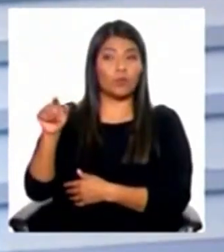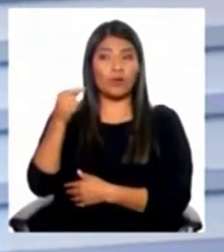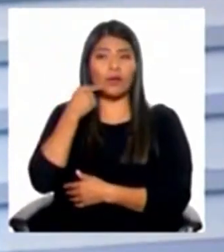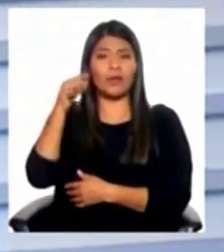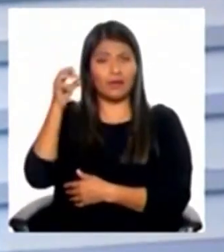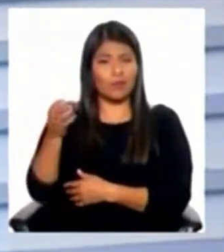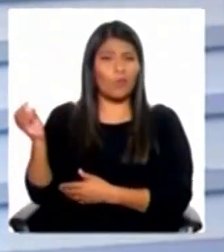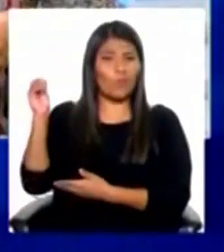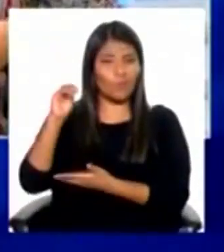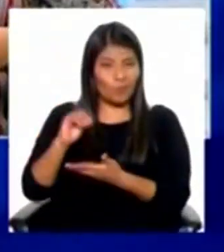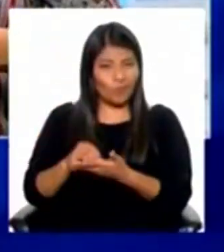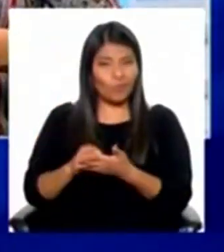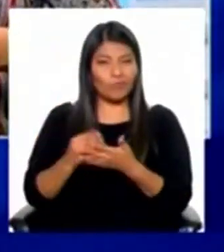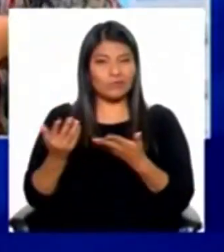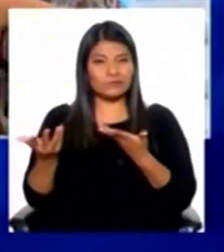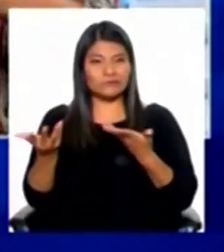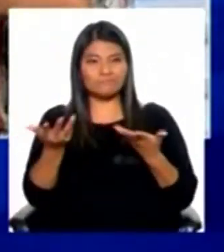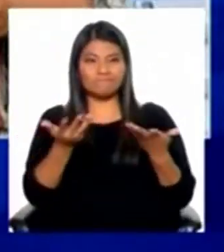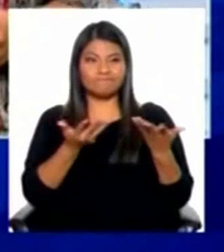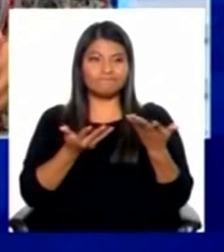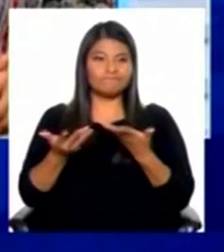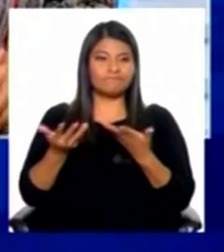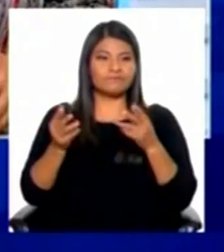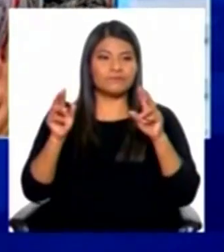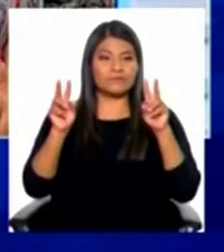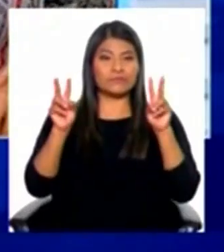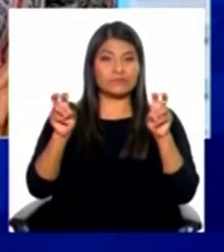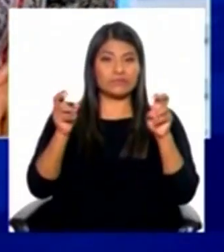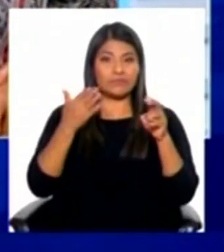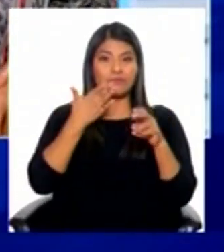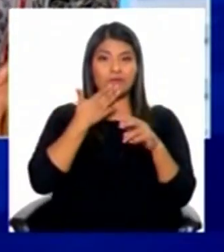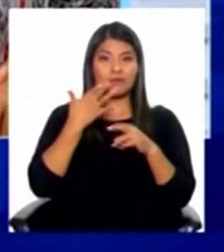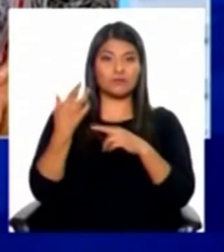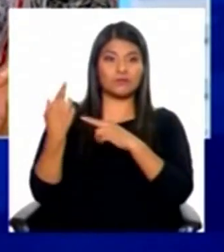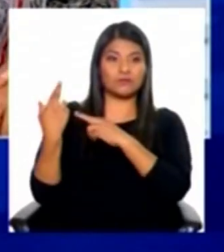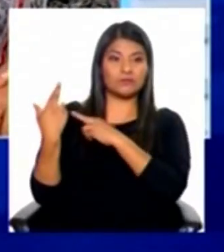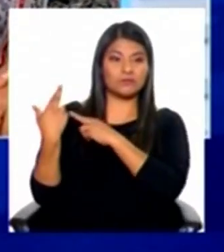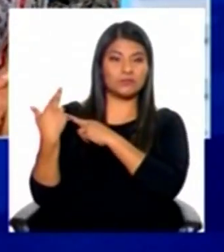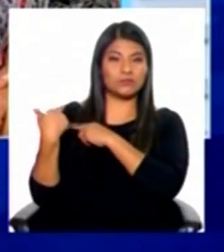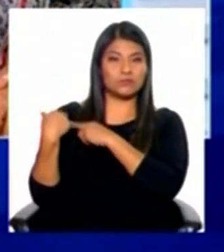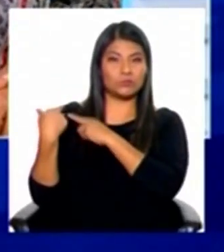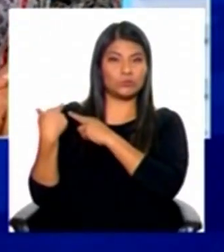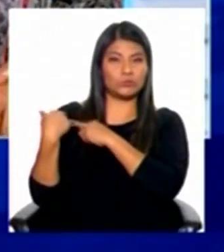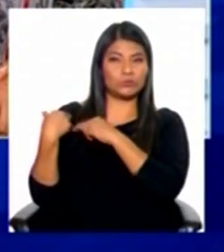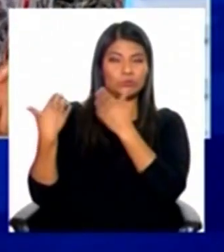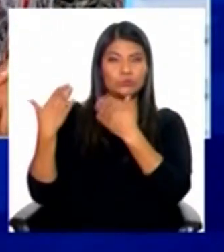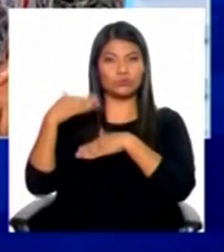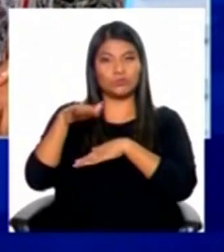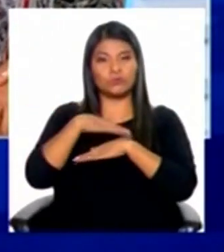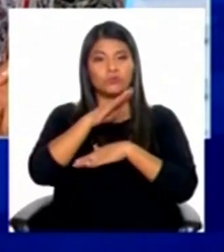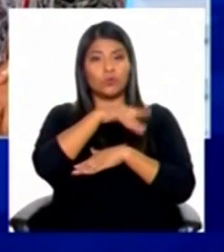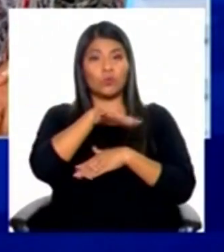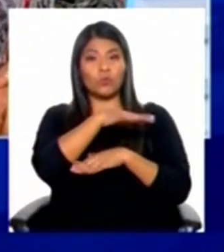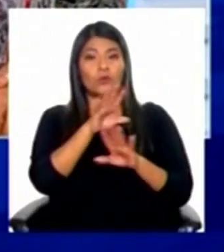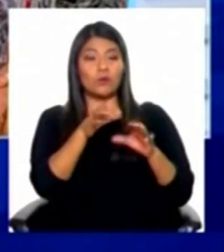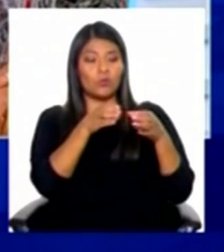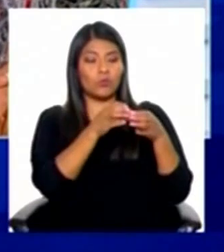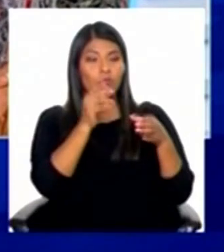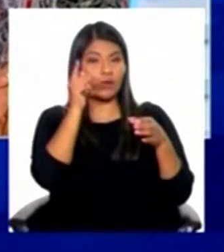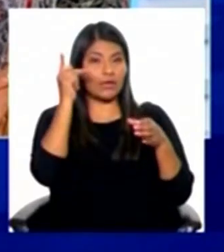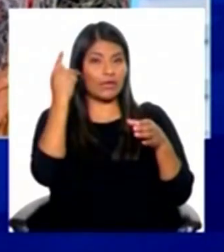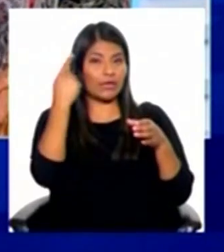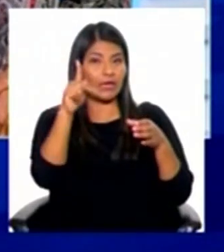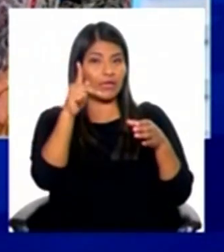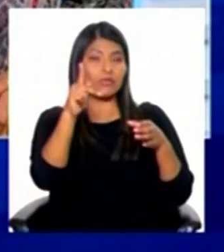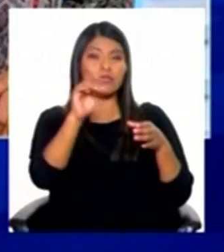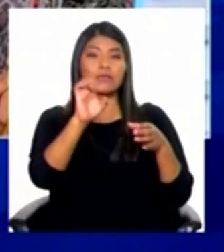están generando, digamos, responsabilidad o algún tipo de incriminación contra líderes del fujimorismo. En este